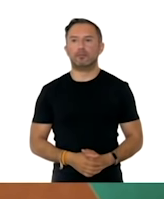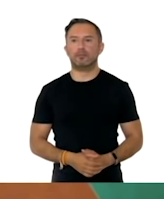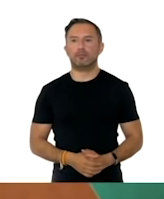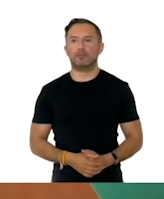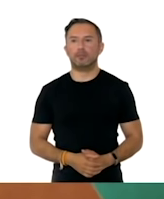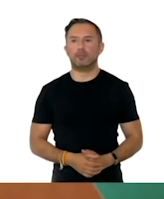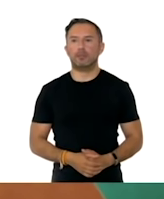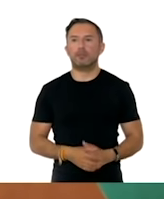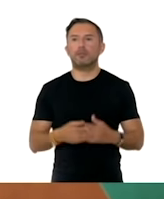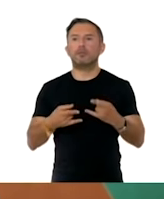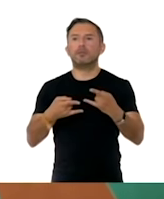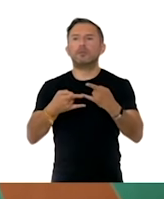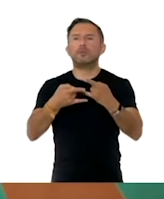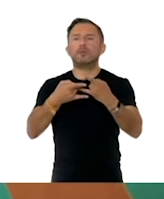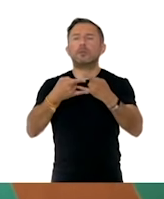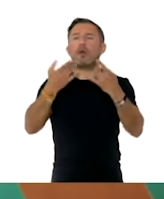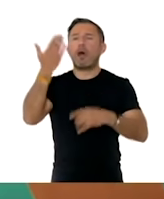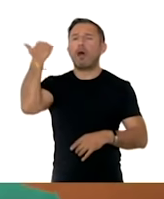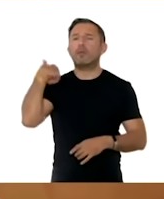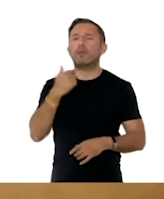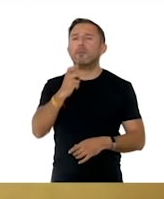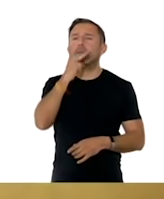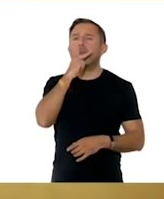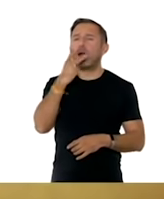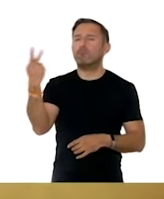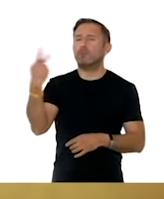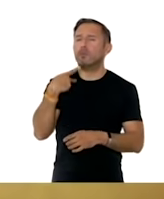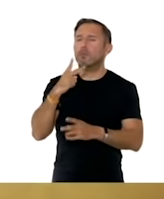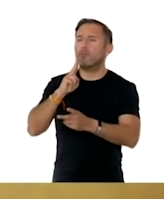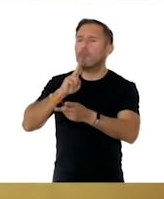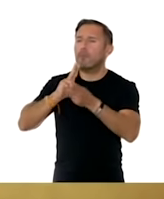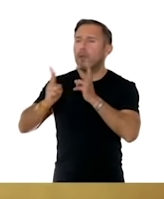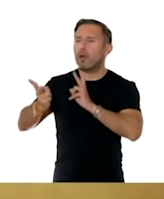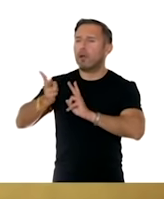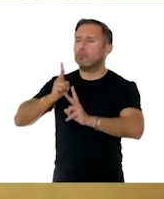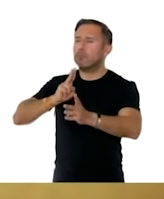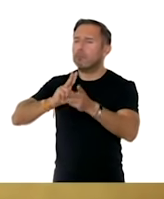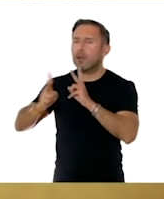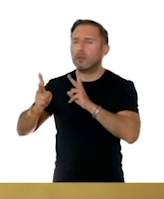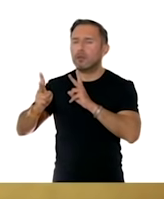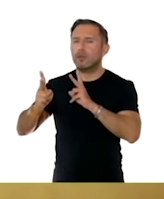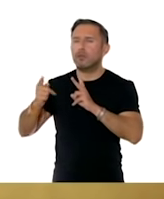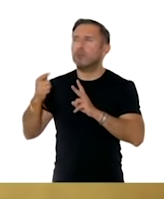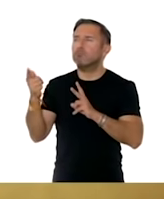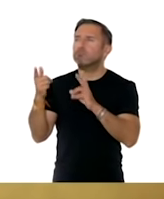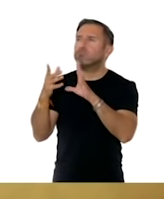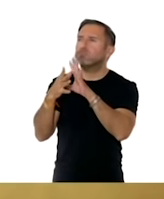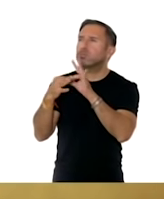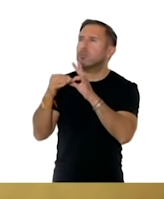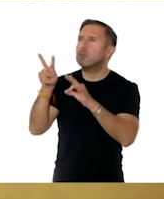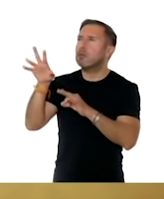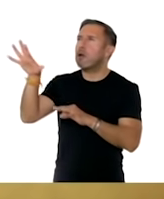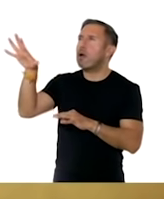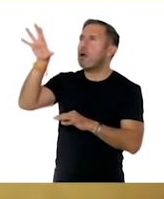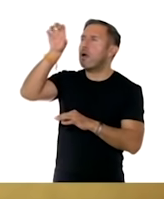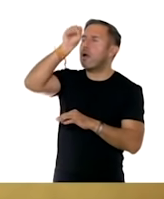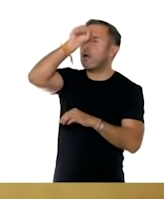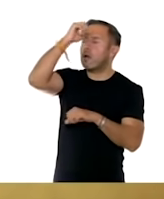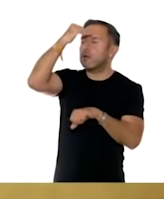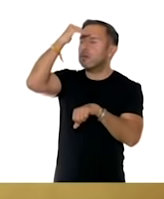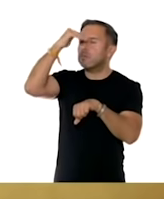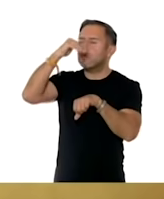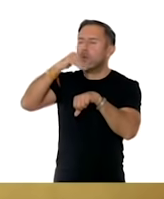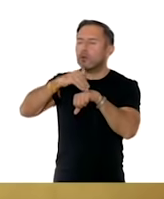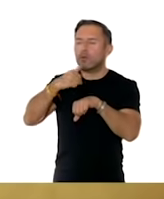Anja humpelzik balieten in yum hachting oxah olta. Schupan, tene mantat in naitika kichpan